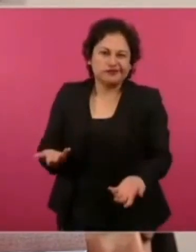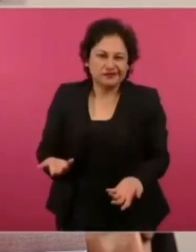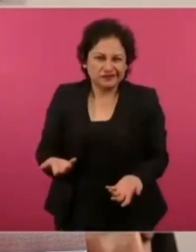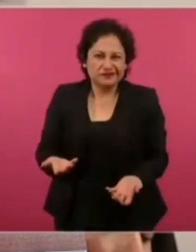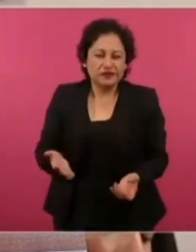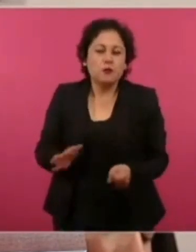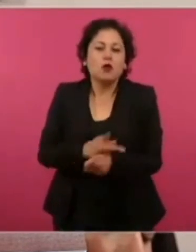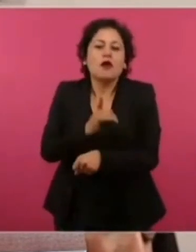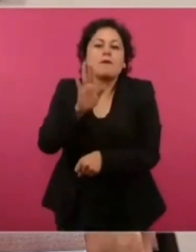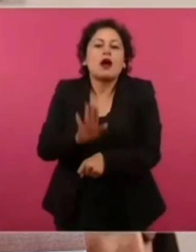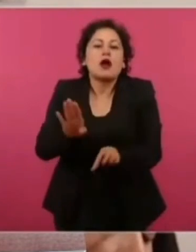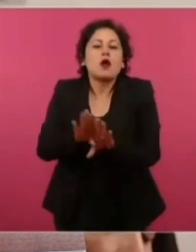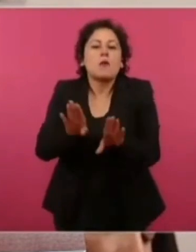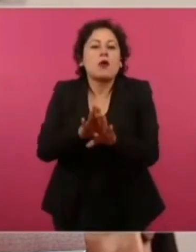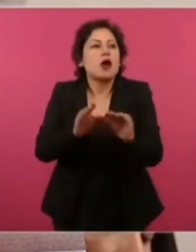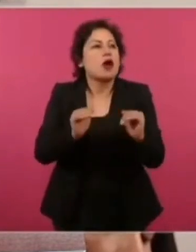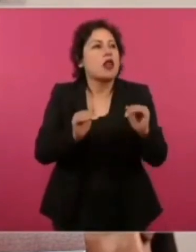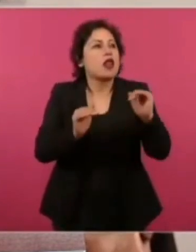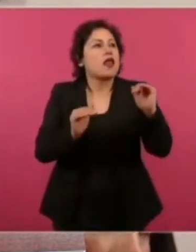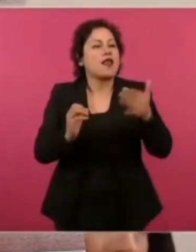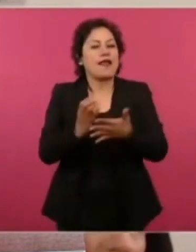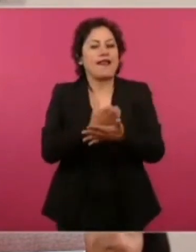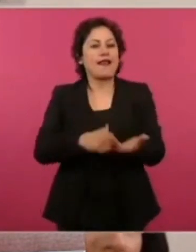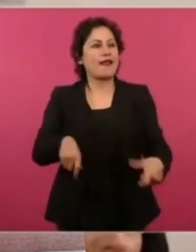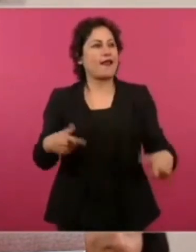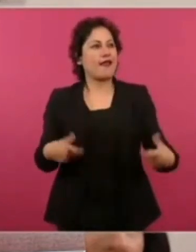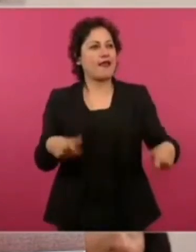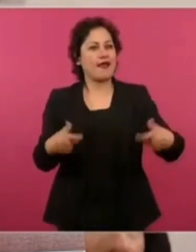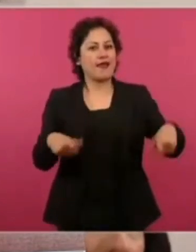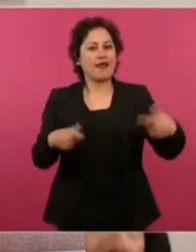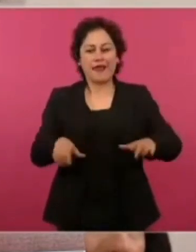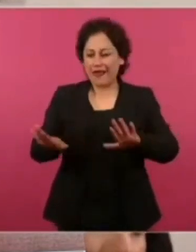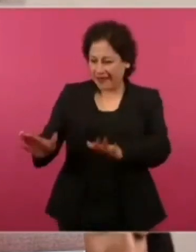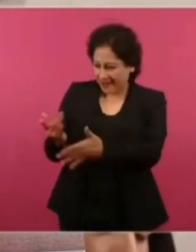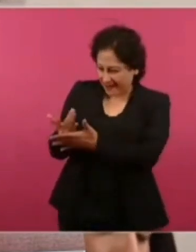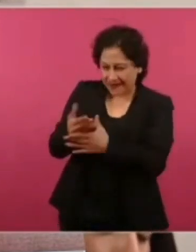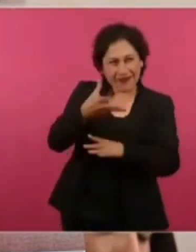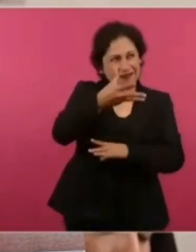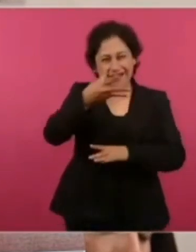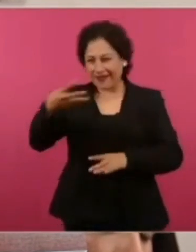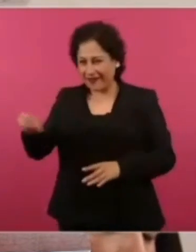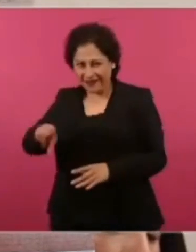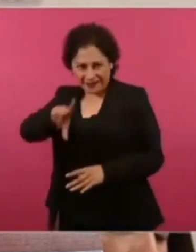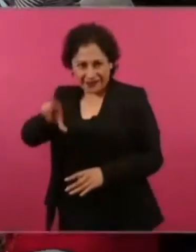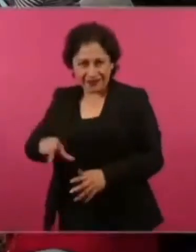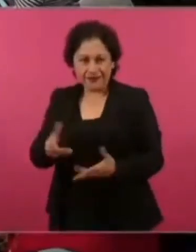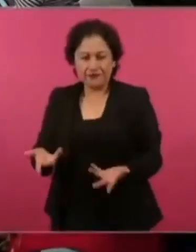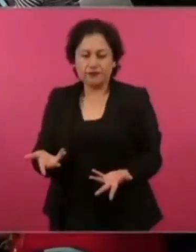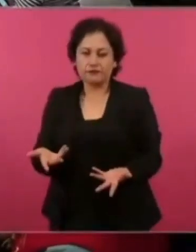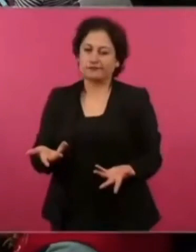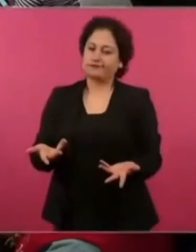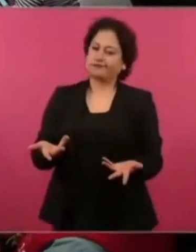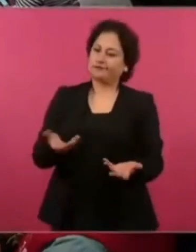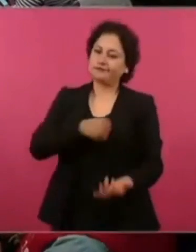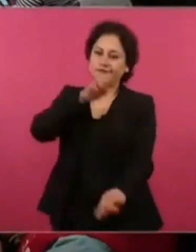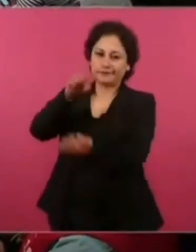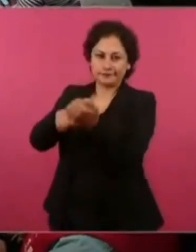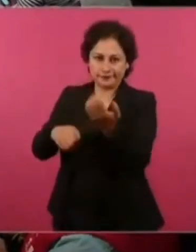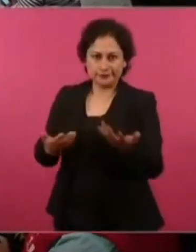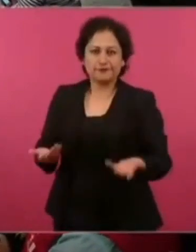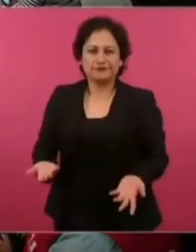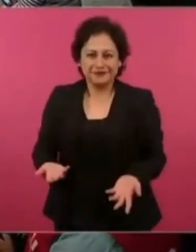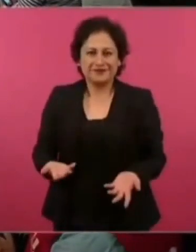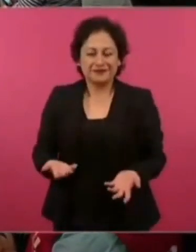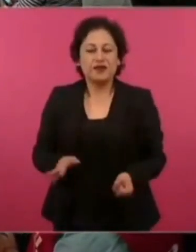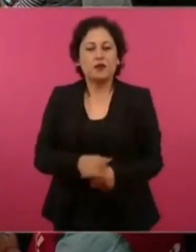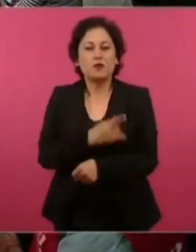Por eso no querían que el Estado cumpliera con su responsabilidad social y